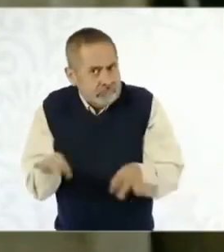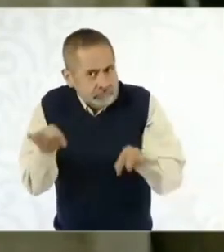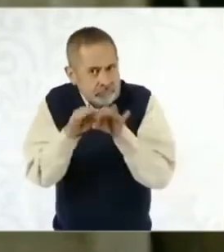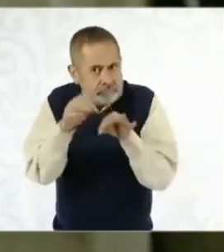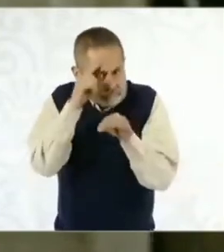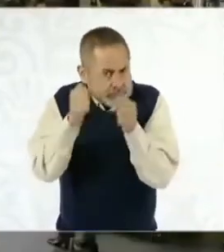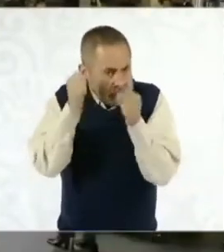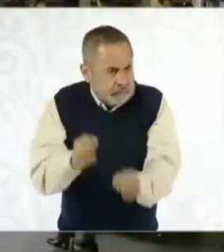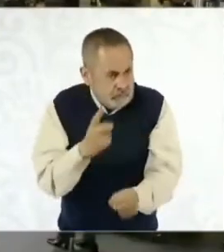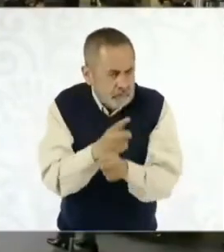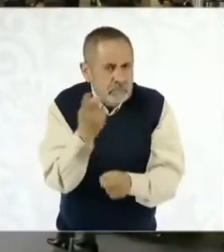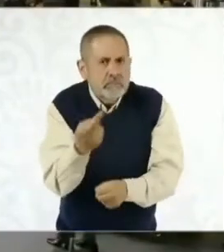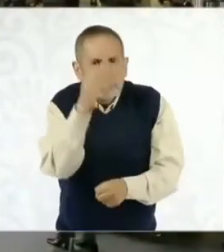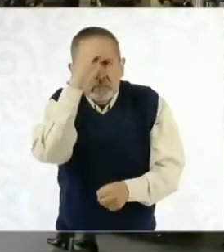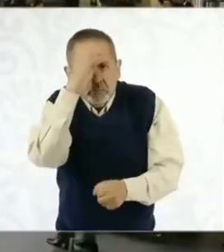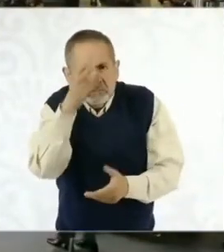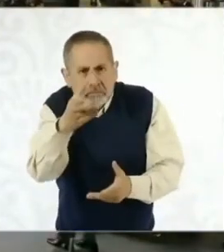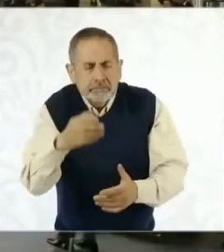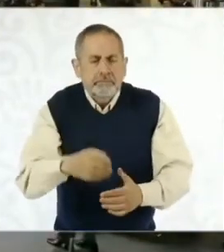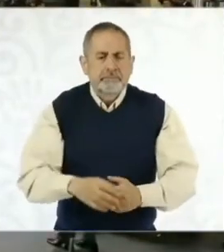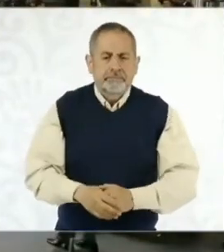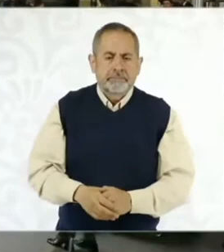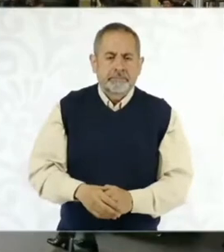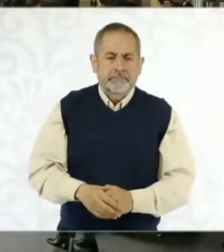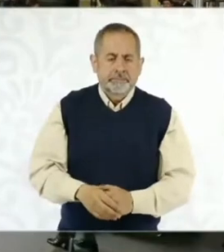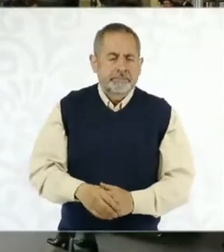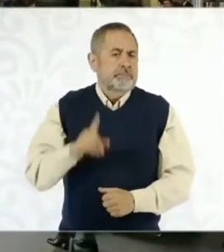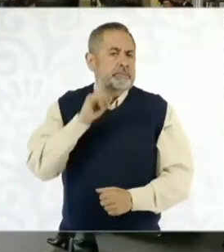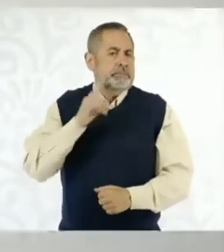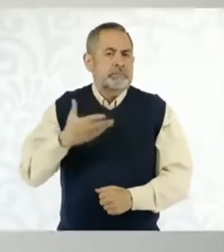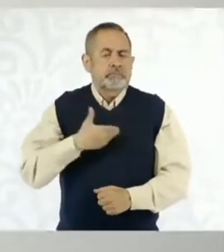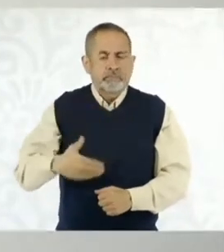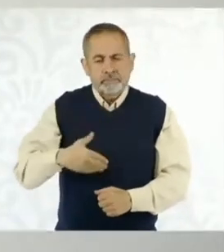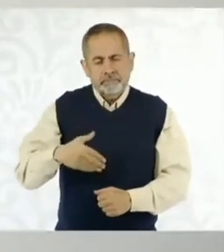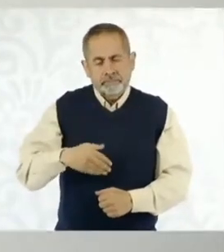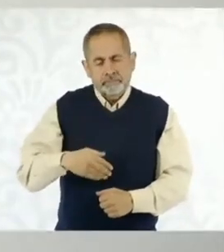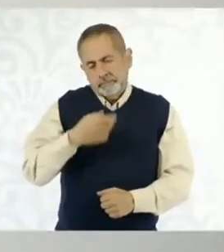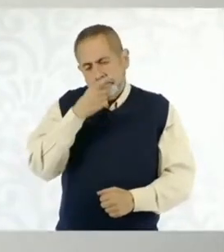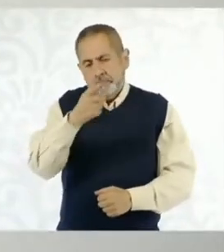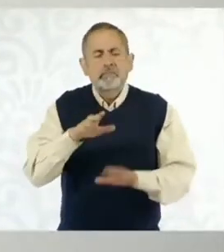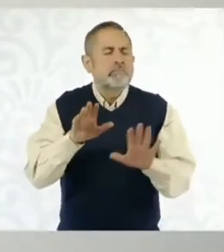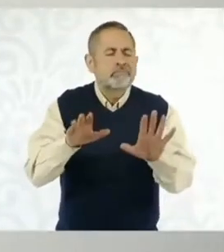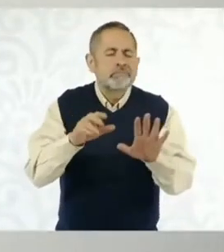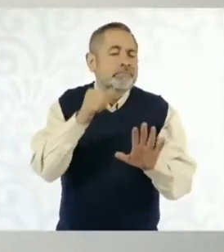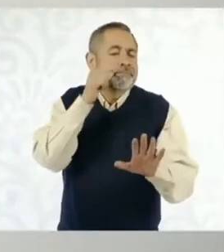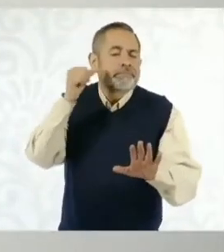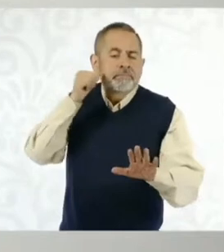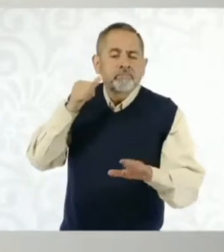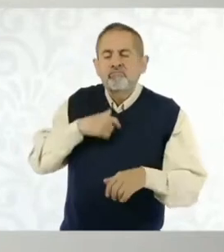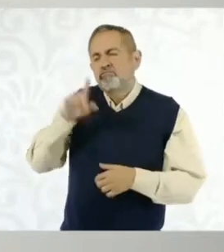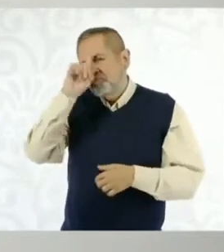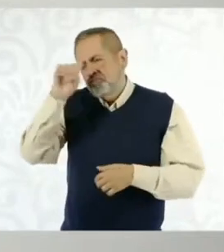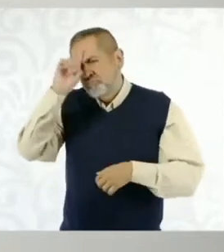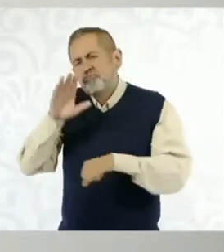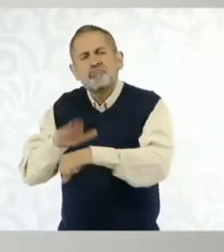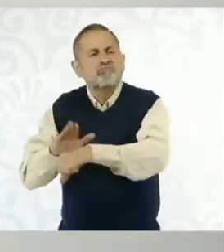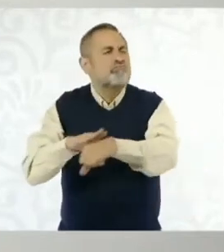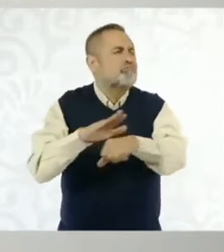ver con la seguridad. Gracias. Fue un llamado a todos y a todas las gobernadoras y jefa de